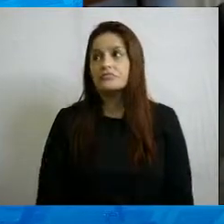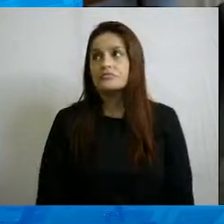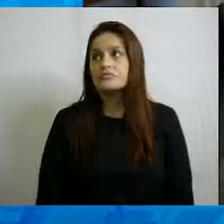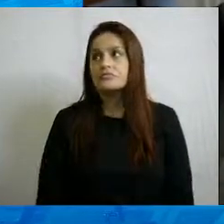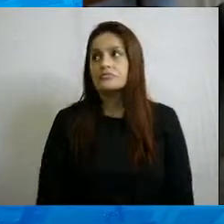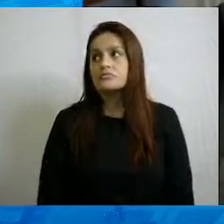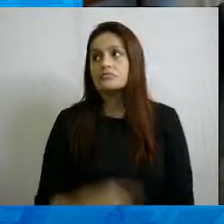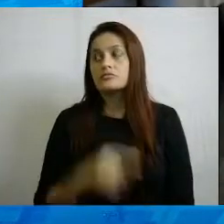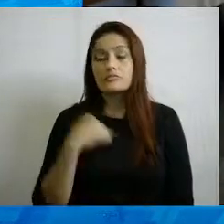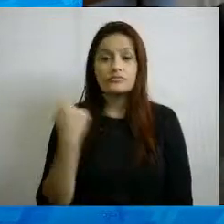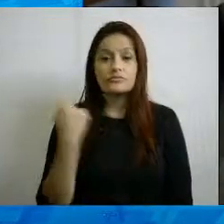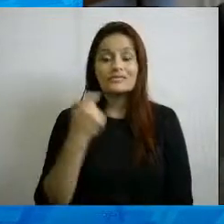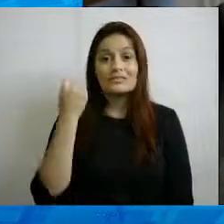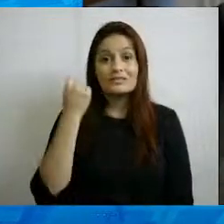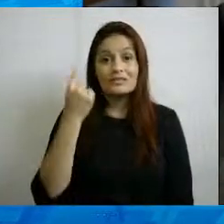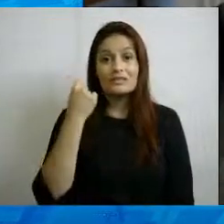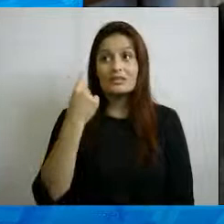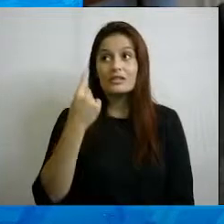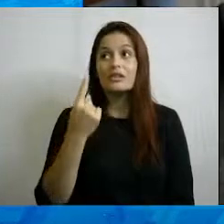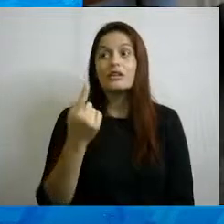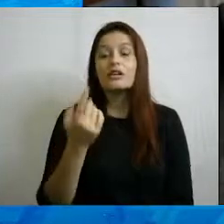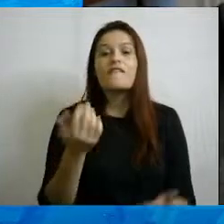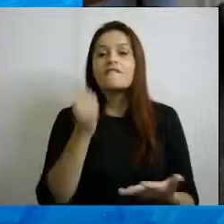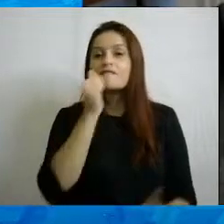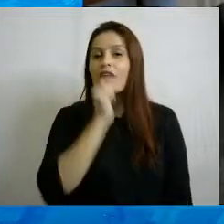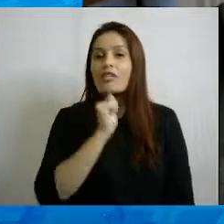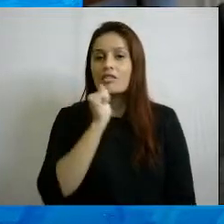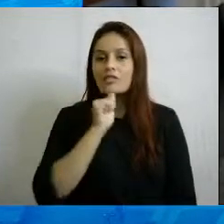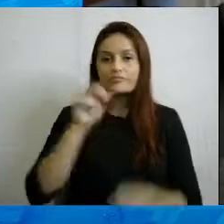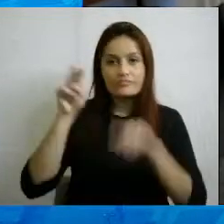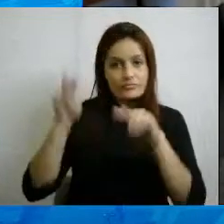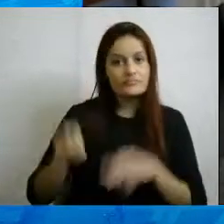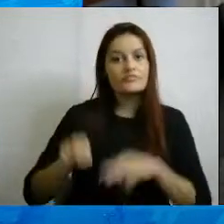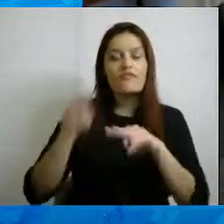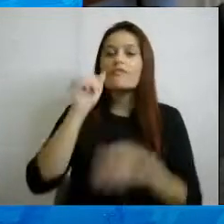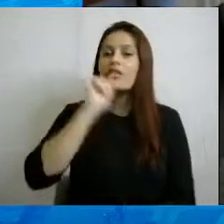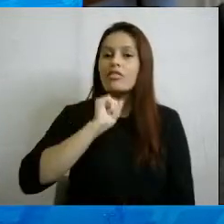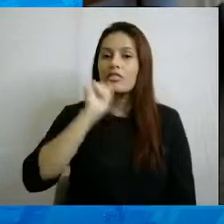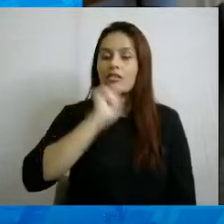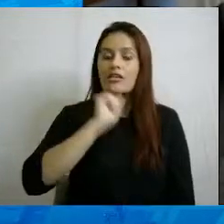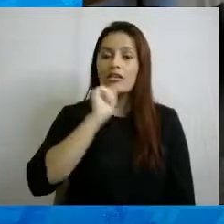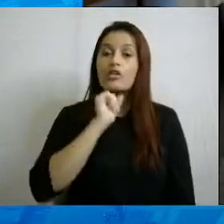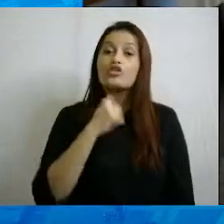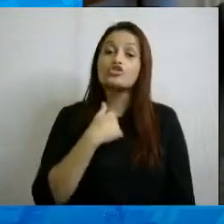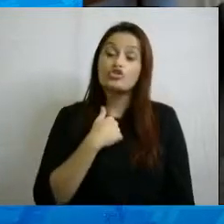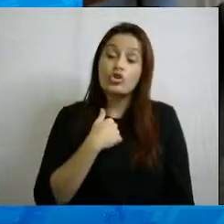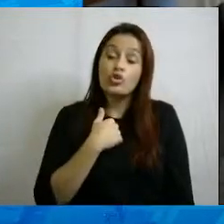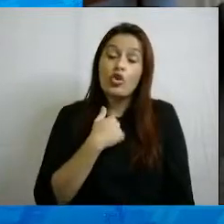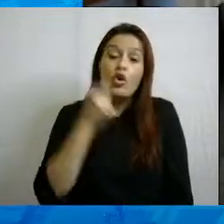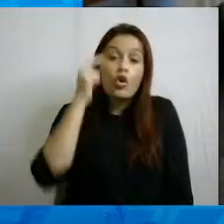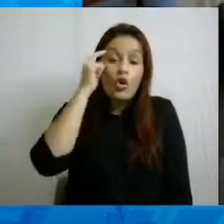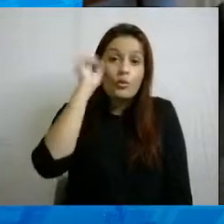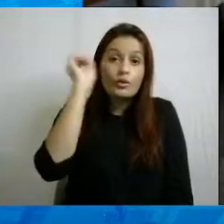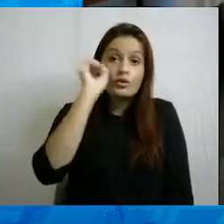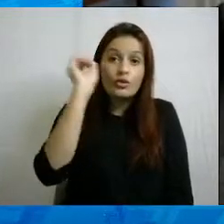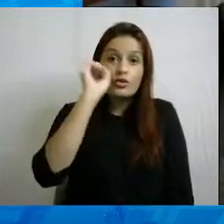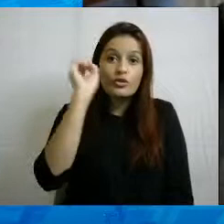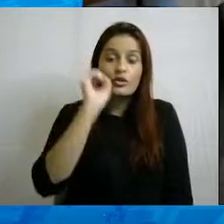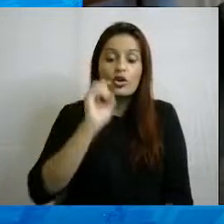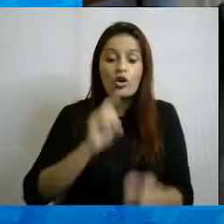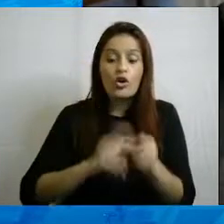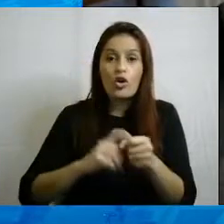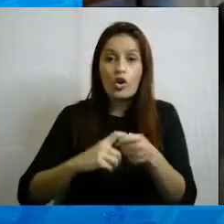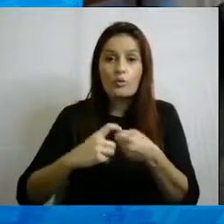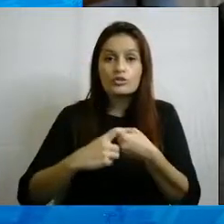nosotros entendimos en la comisión es que falta fiscalización. Por lo tanto, yo sugeriría que en el futuro las comisiones sean